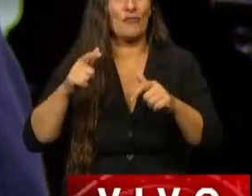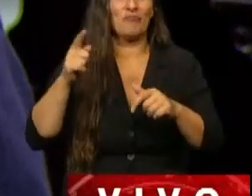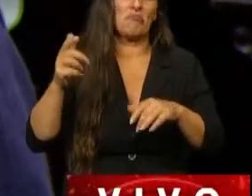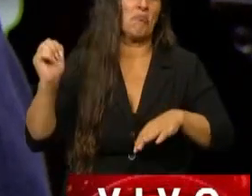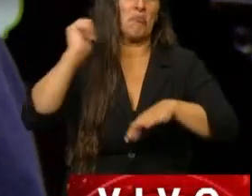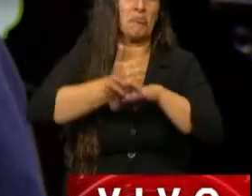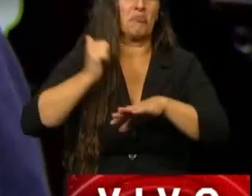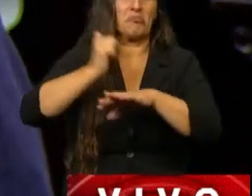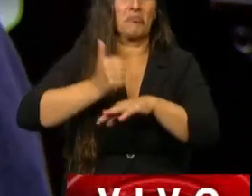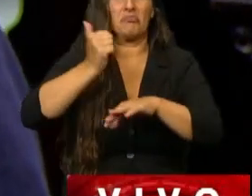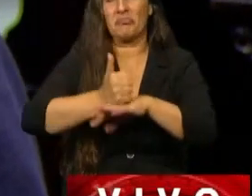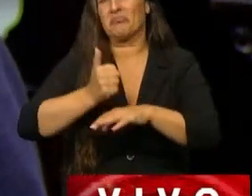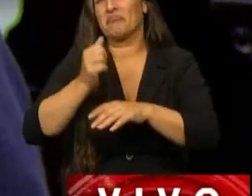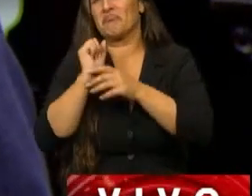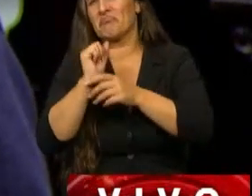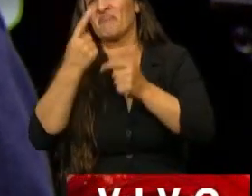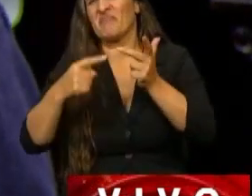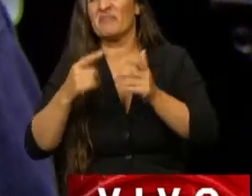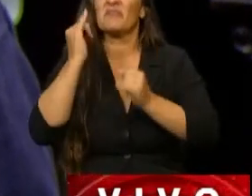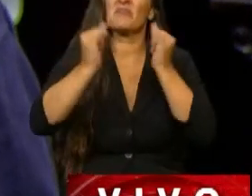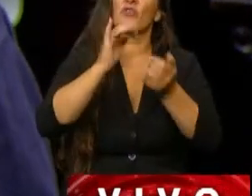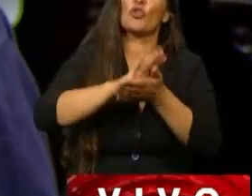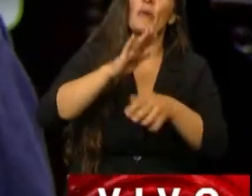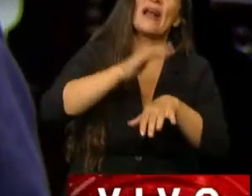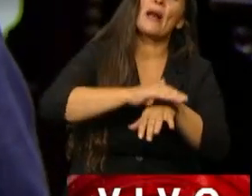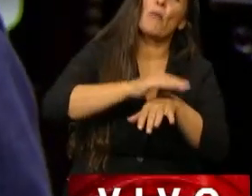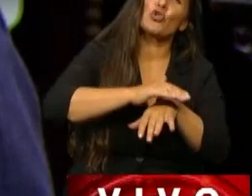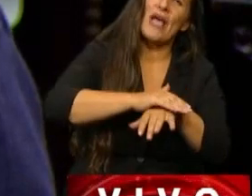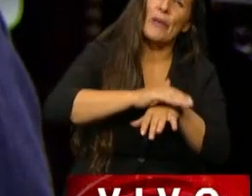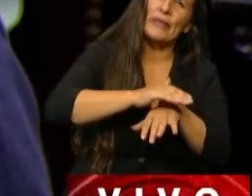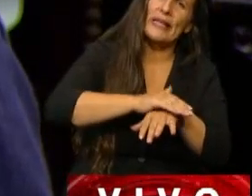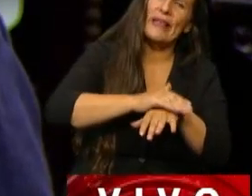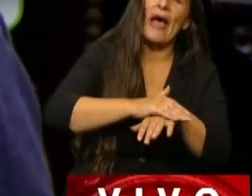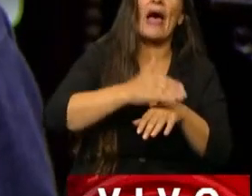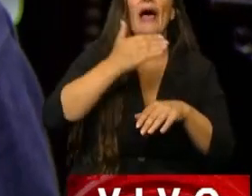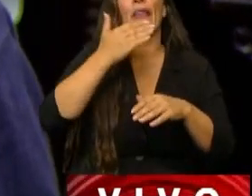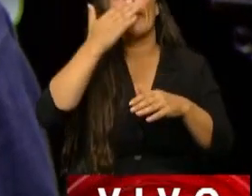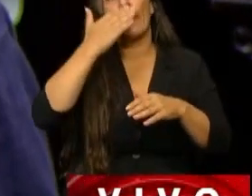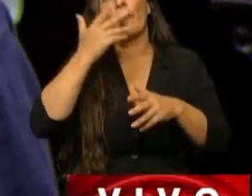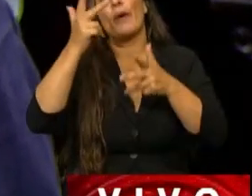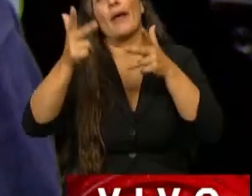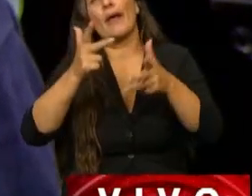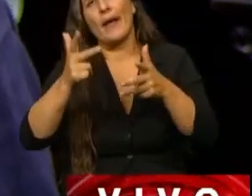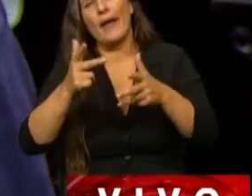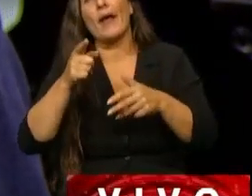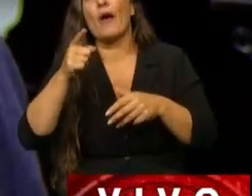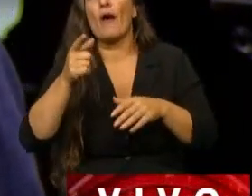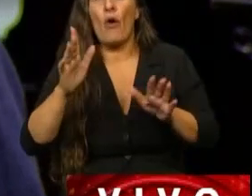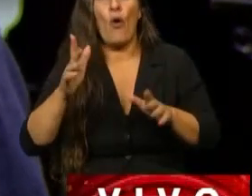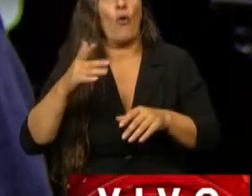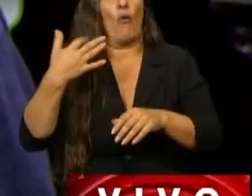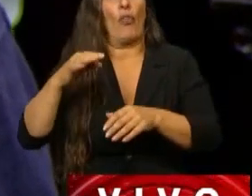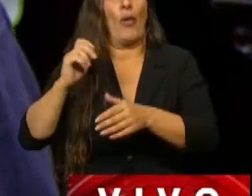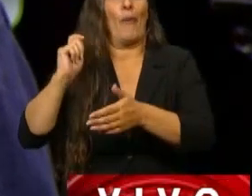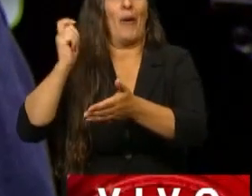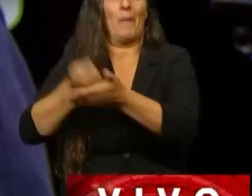y todos, o casi todos, hablaron de responsabilidad, renglón seguido, dijeron esa responsabilidad es no caer en default,